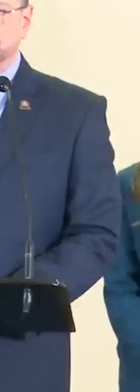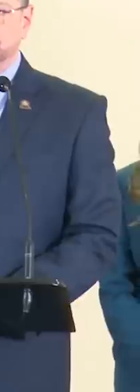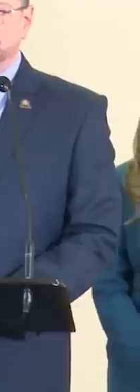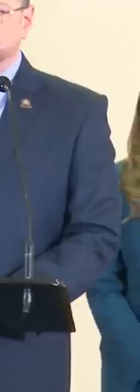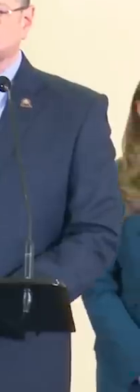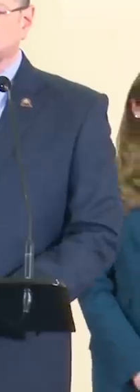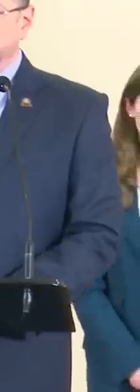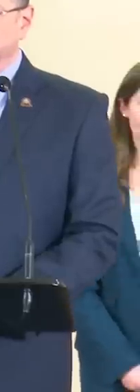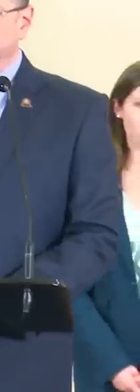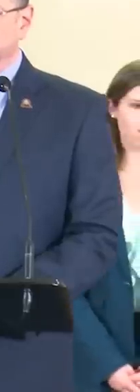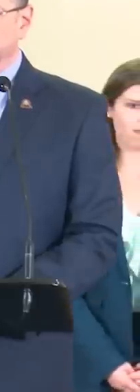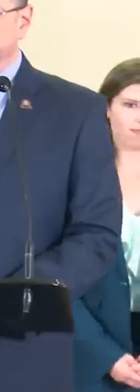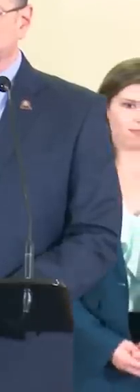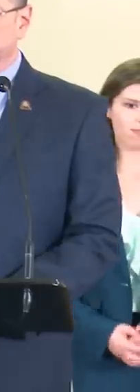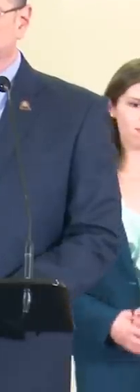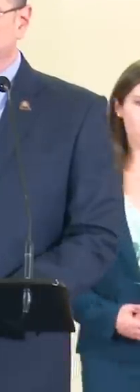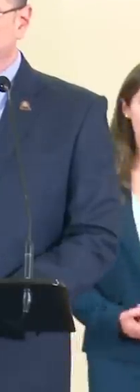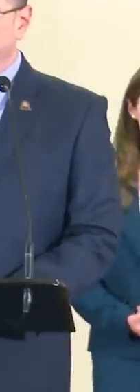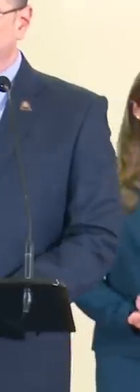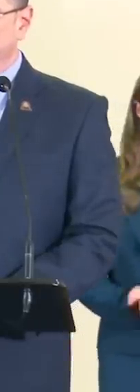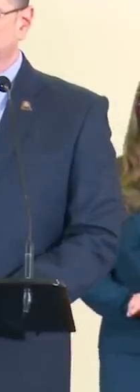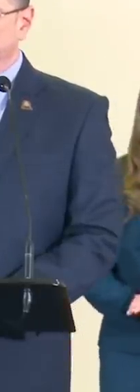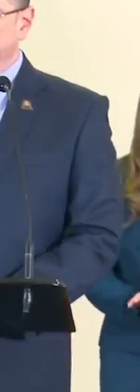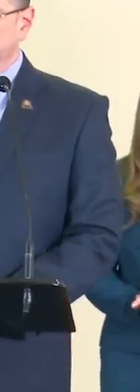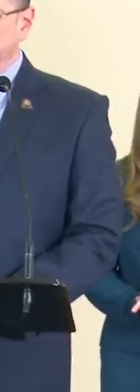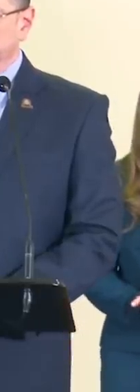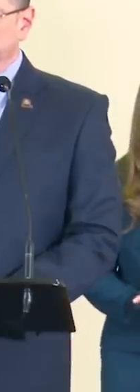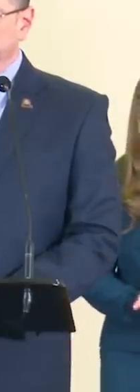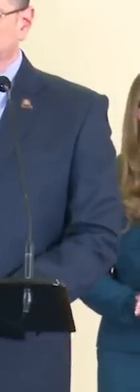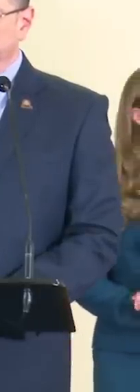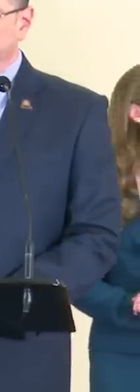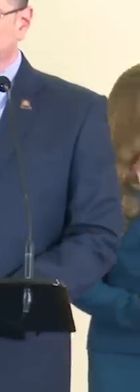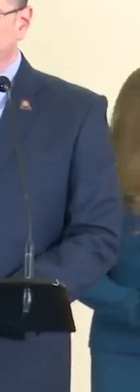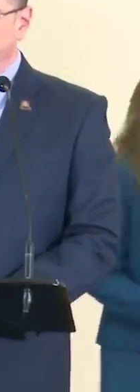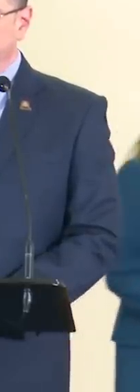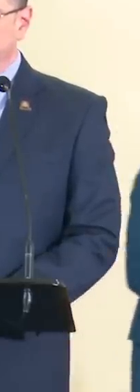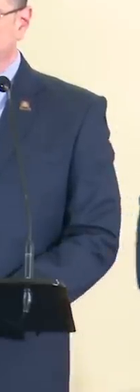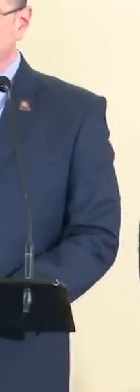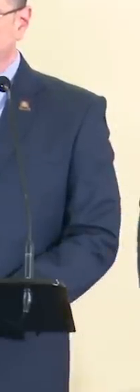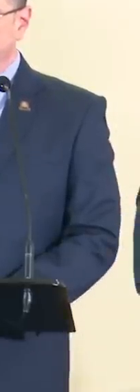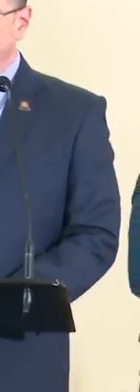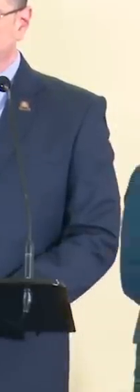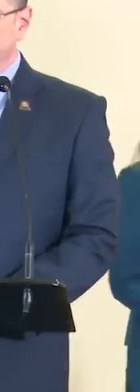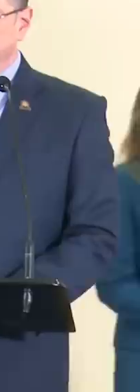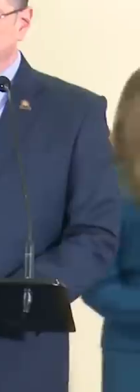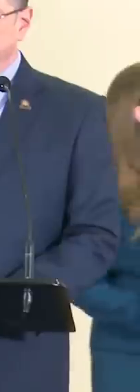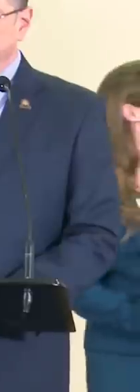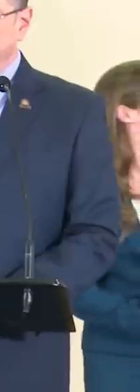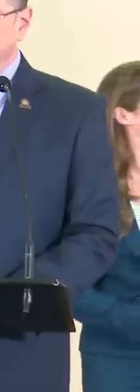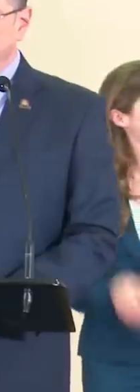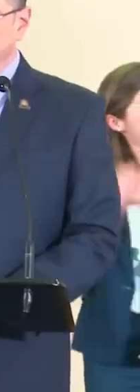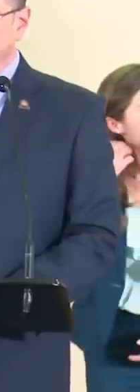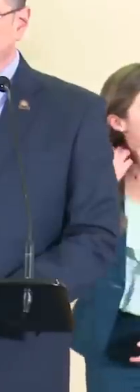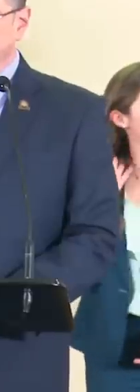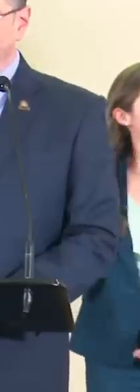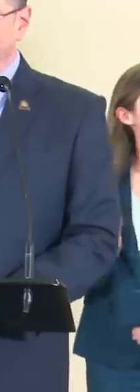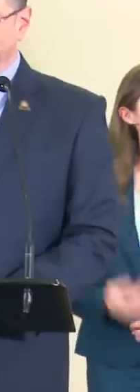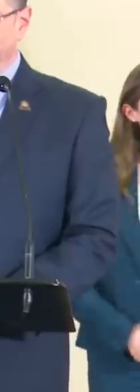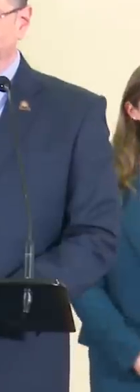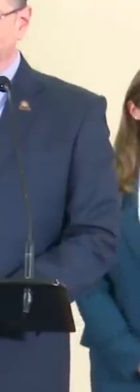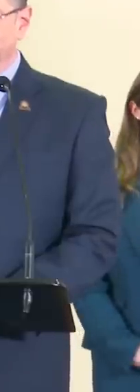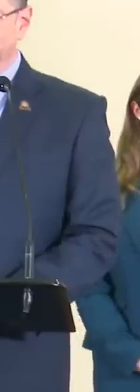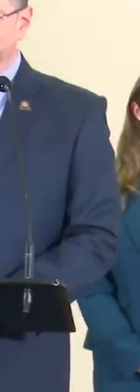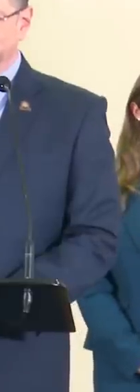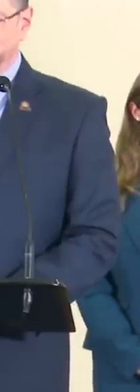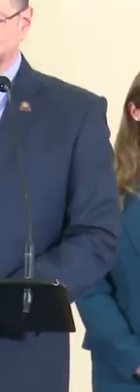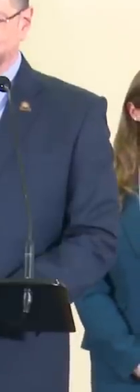Policía Penitenciaria, Policía de Control Fiscal, Policía de Control de Drogas, Dirección de Inteligencia y Seguridad, Unidad